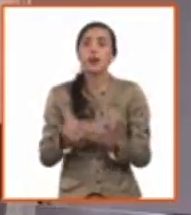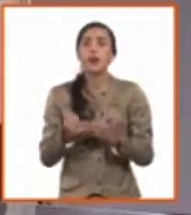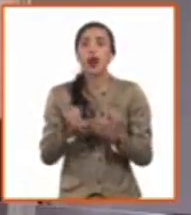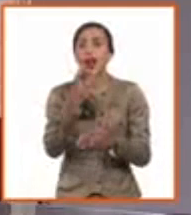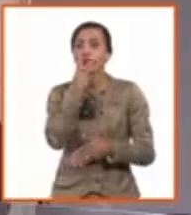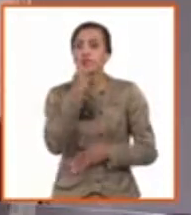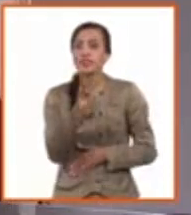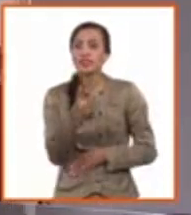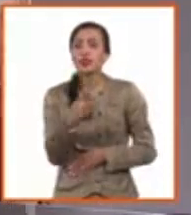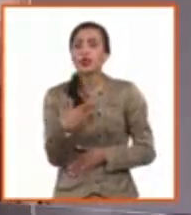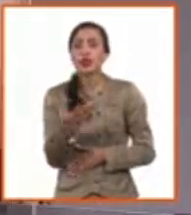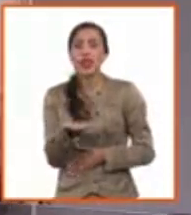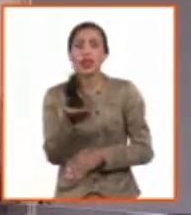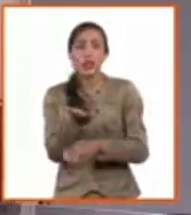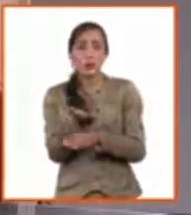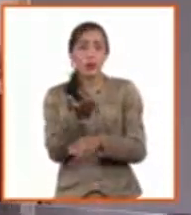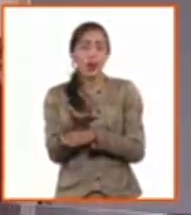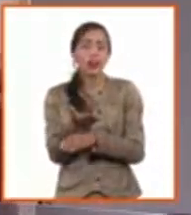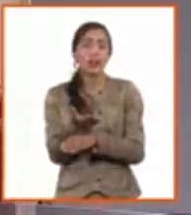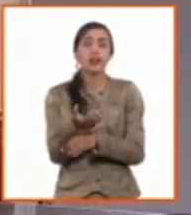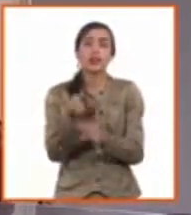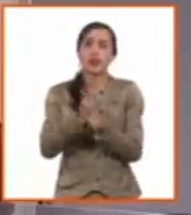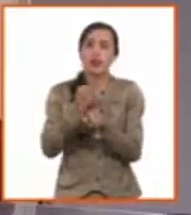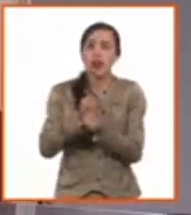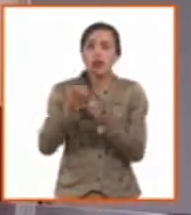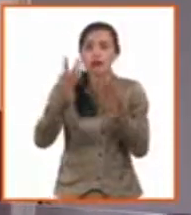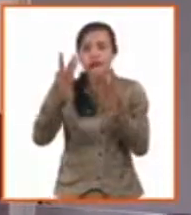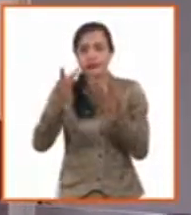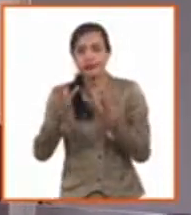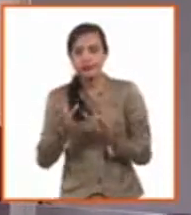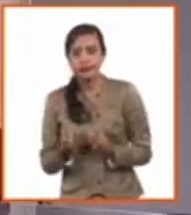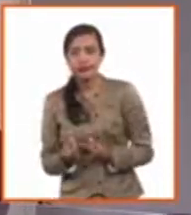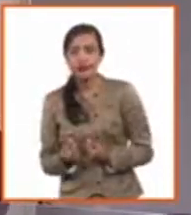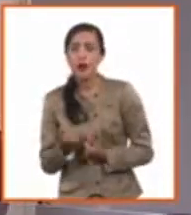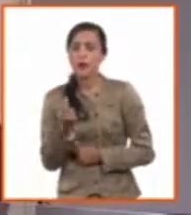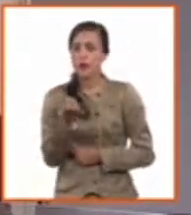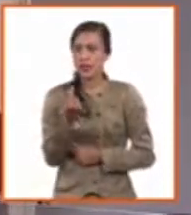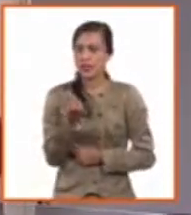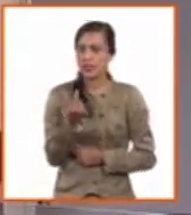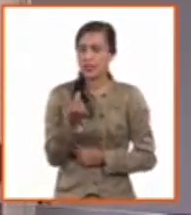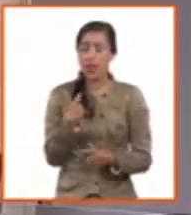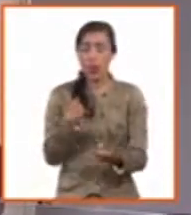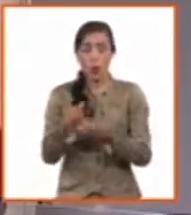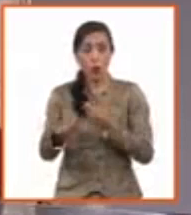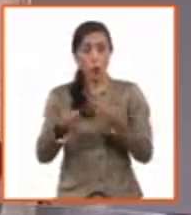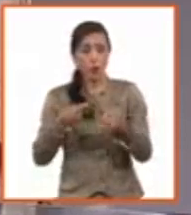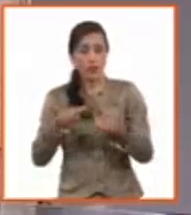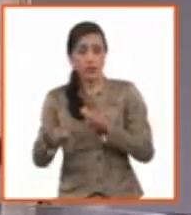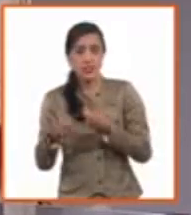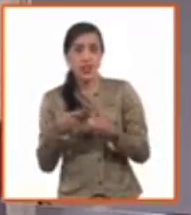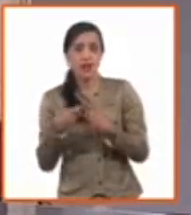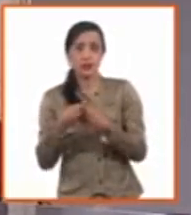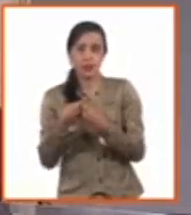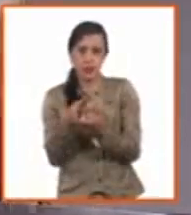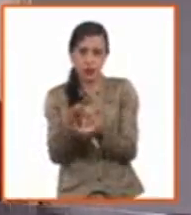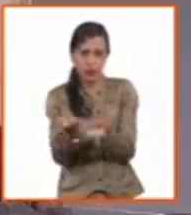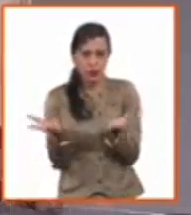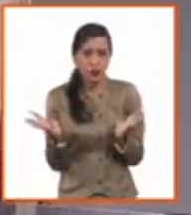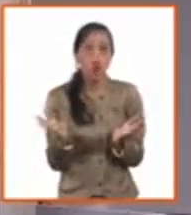o atendiendo demandas de la gestión contable la gestión financiera la gestión comercial la gestión de